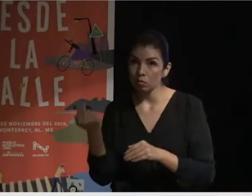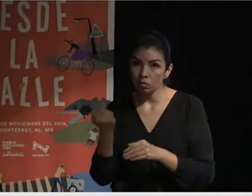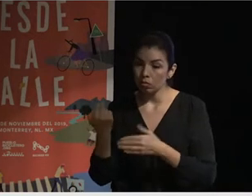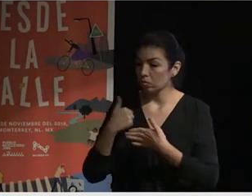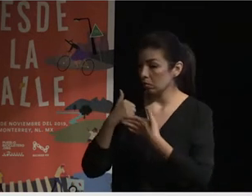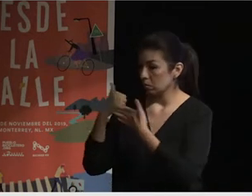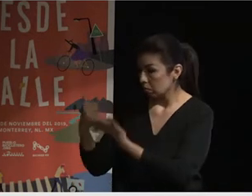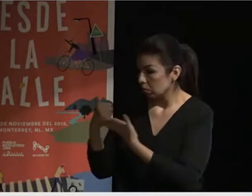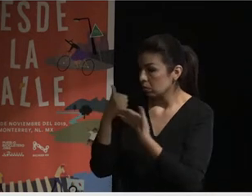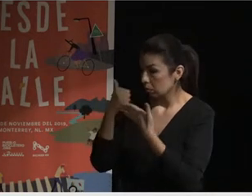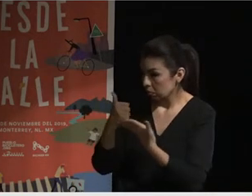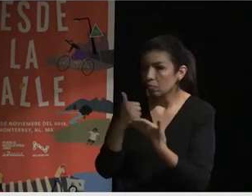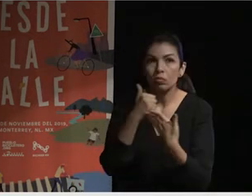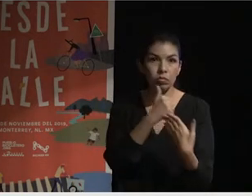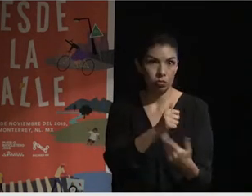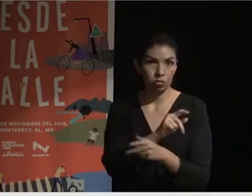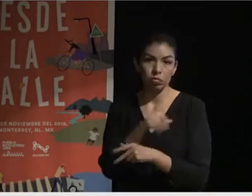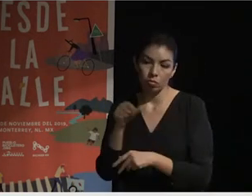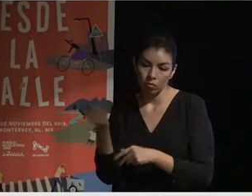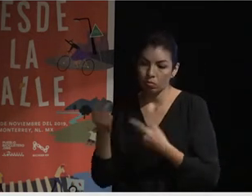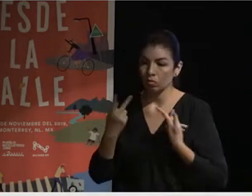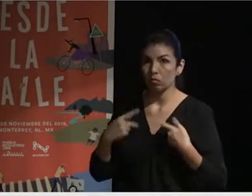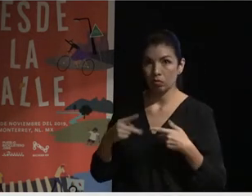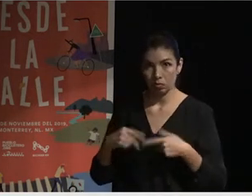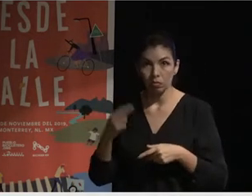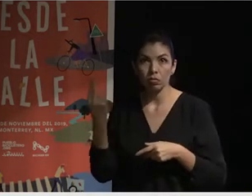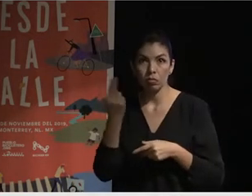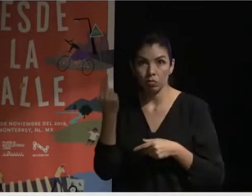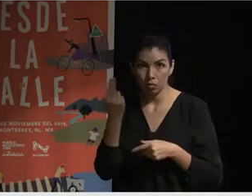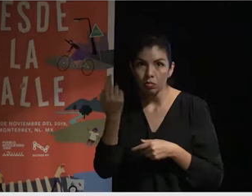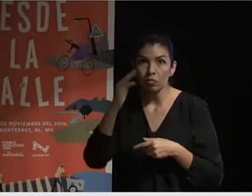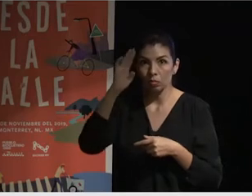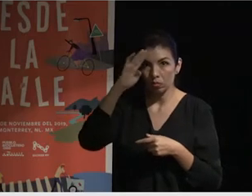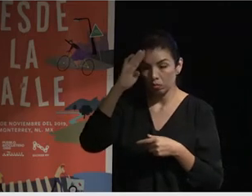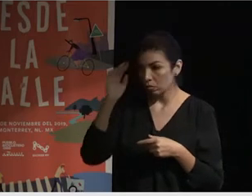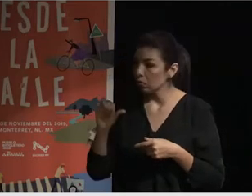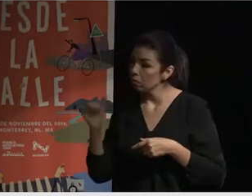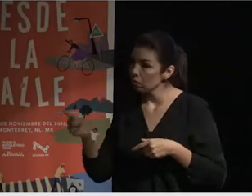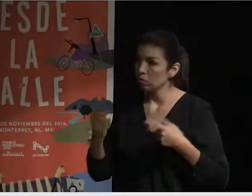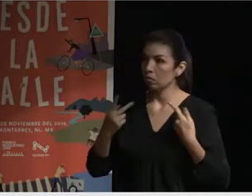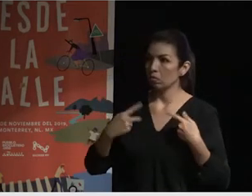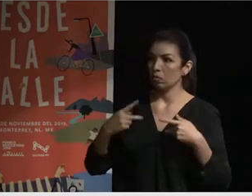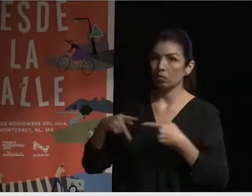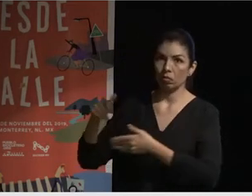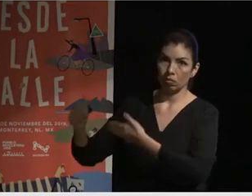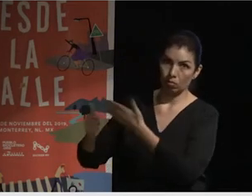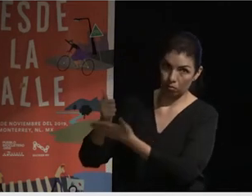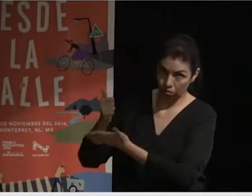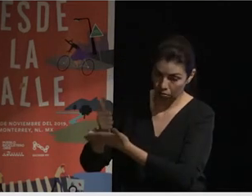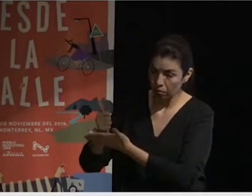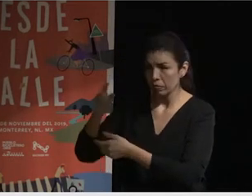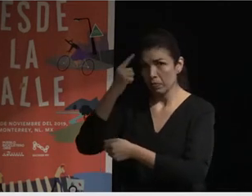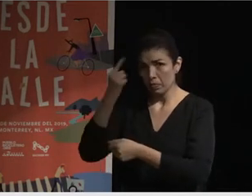un tiempo muy avanzado y creo que hay que articularnos con estos otros seres de la ciudad y finalmente entonces sí pensar en una ciudad para todas y todos,